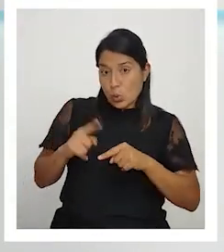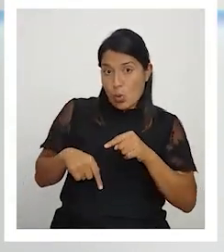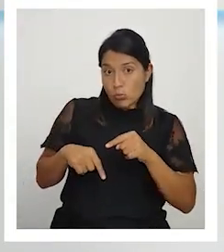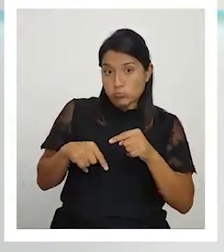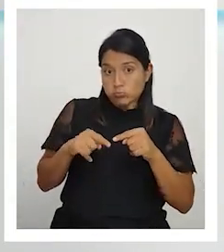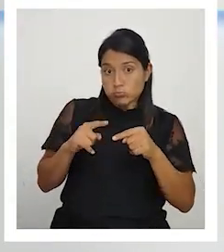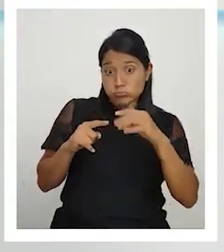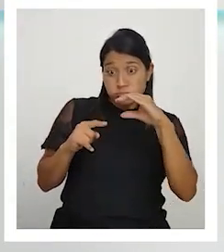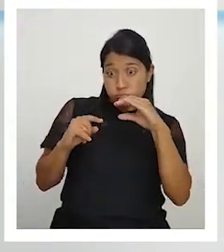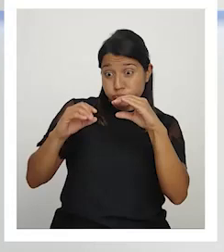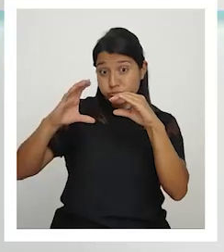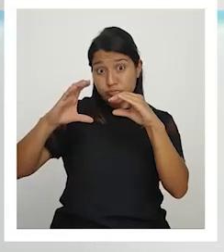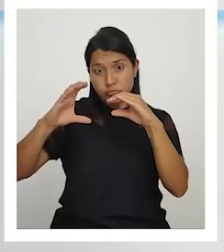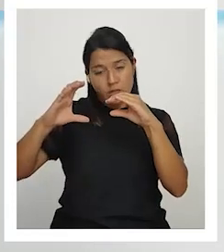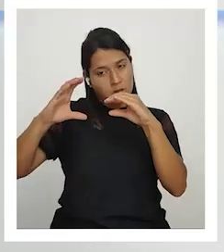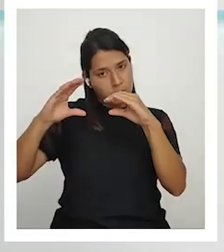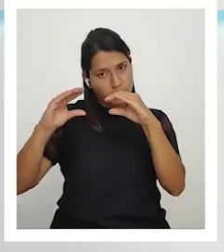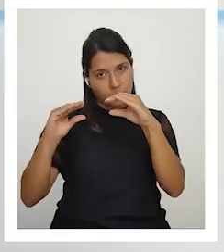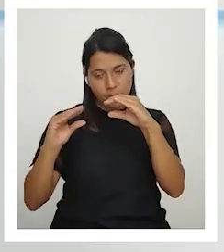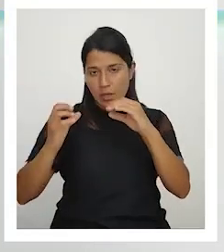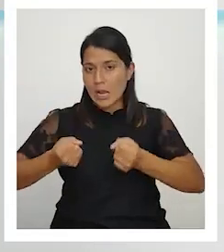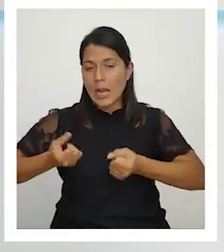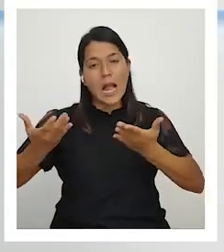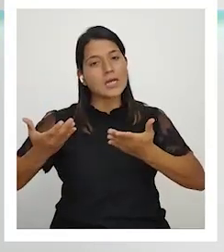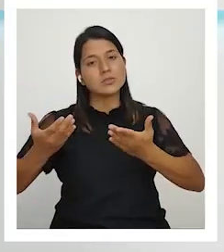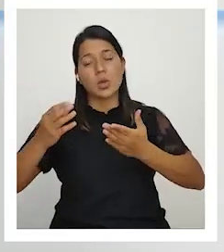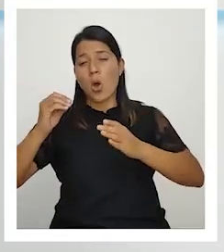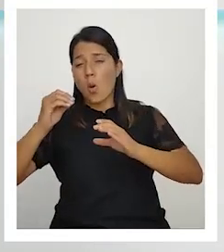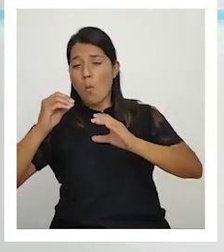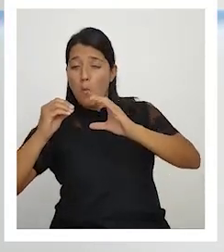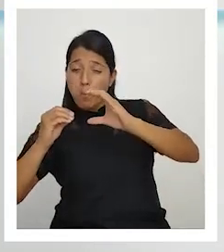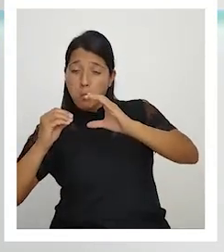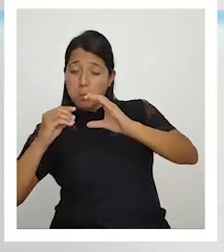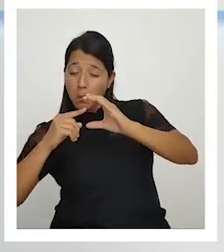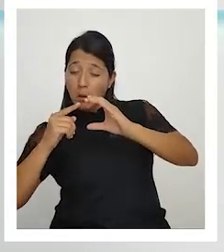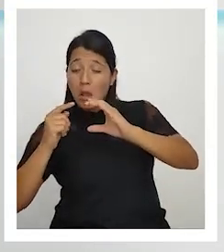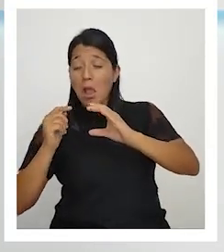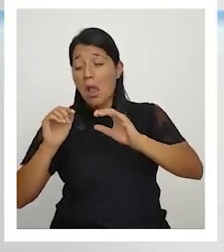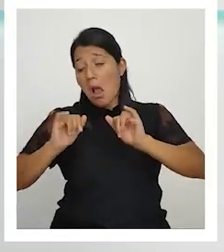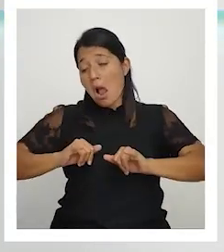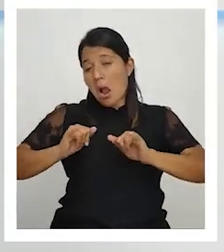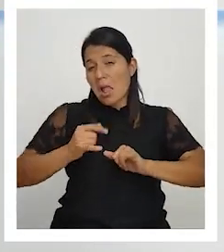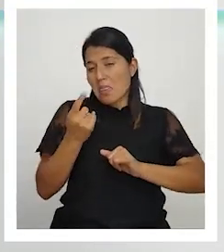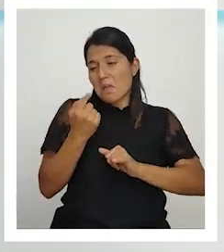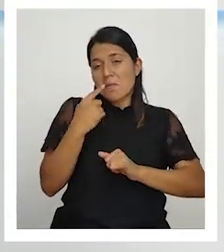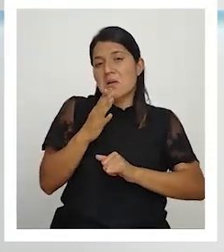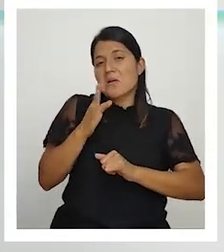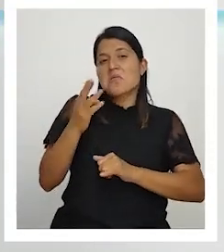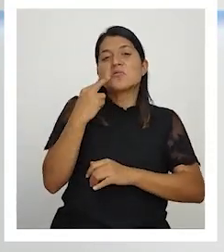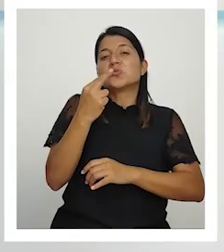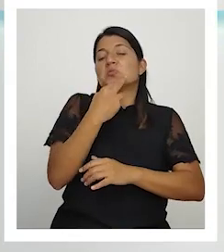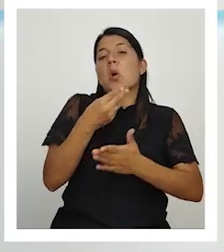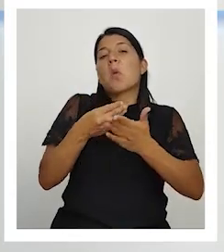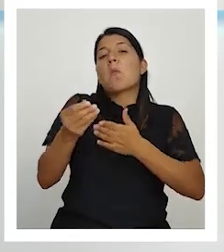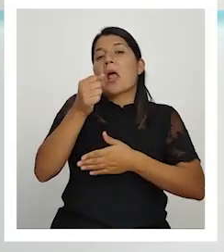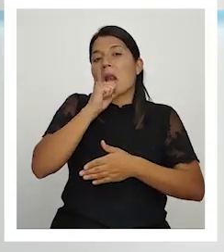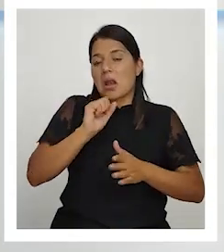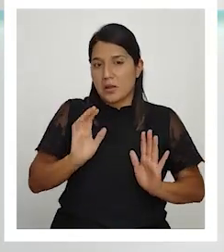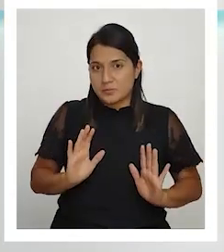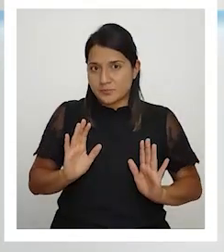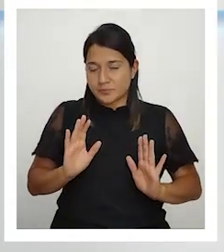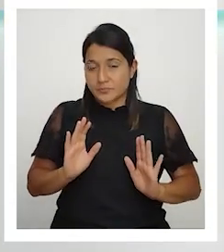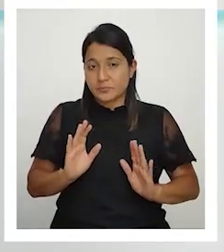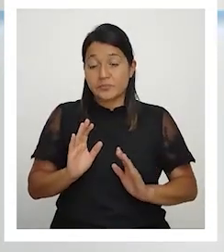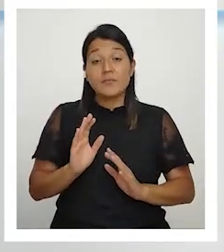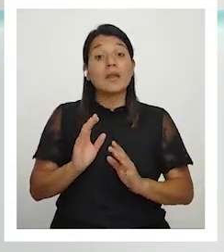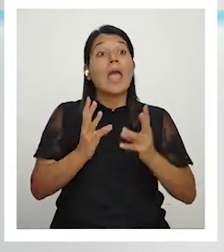si le alcanza, pues si le queda un poquito más, usted dice, bueno, me quedo para ir ahí a un restaurante de vez en cuando a comprarme un helado. El